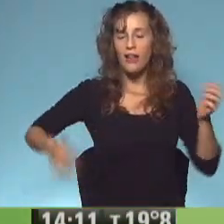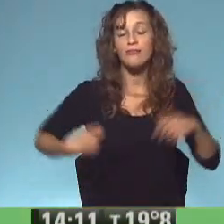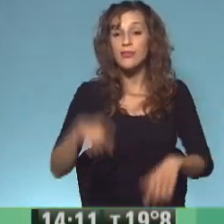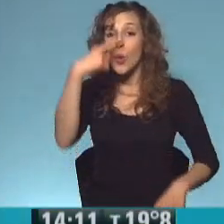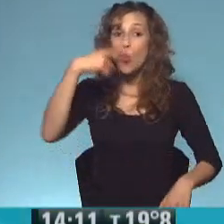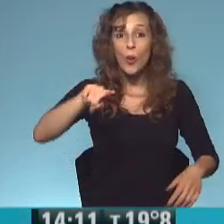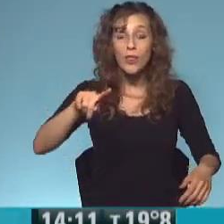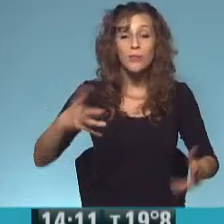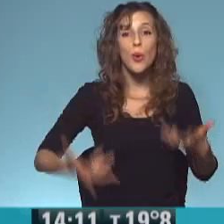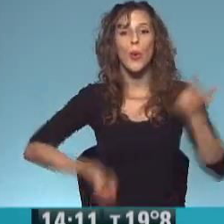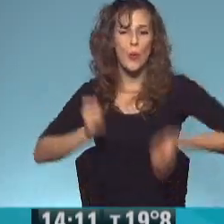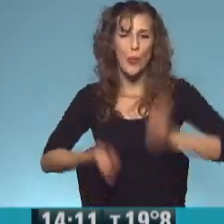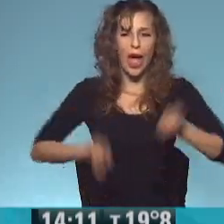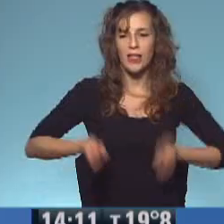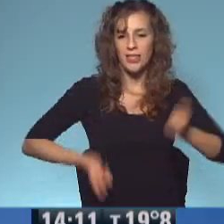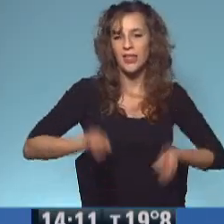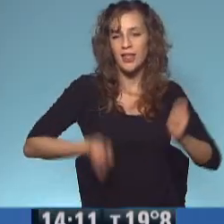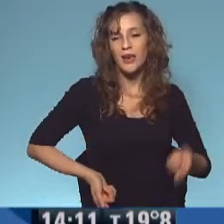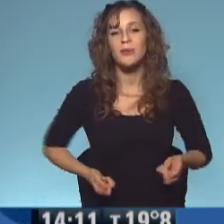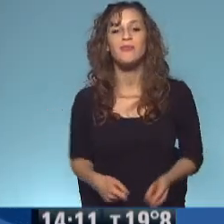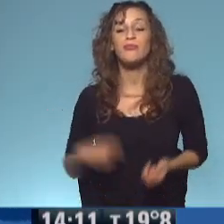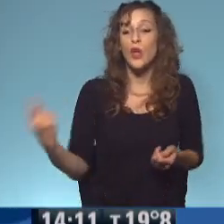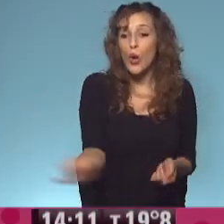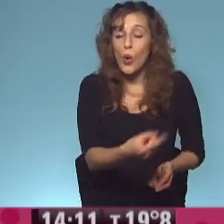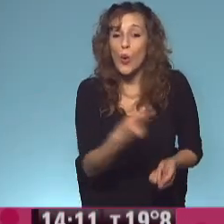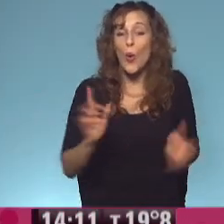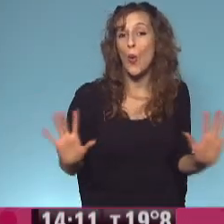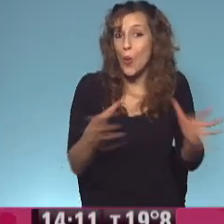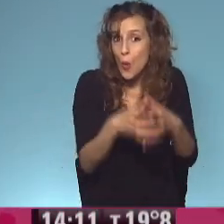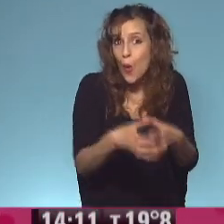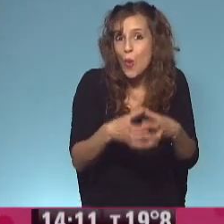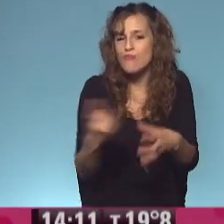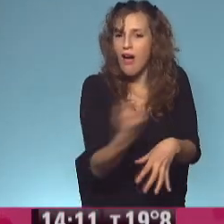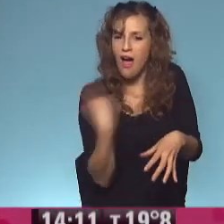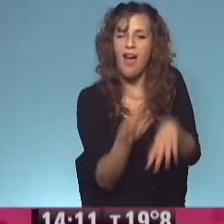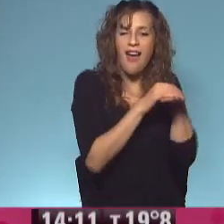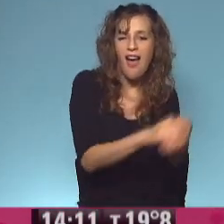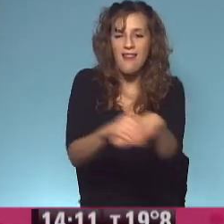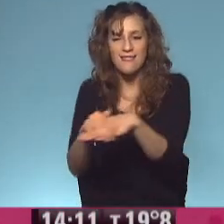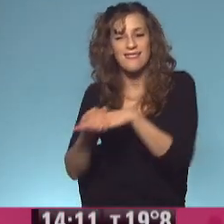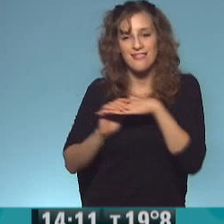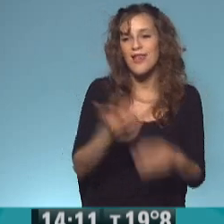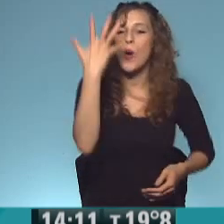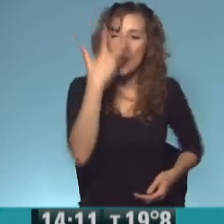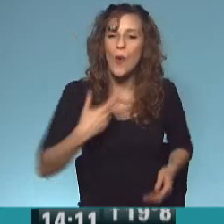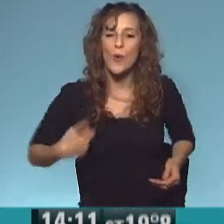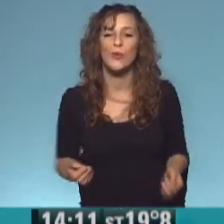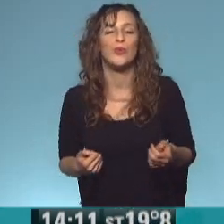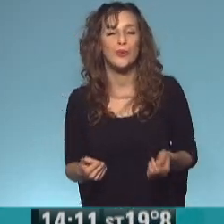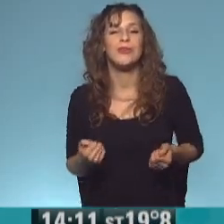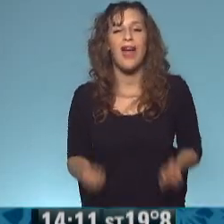la batería. Un, dos, tres, más. Somos una banda de amigos. Nos gusta tocar. Nos